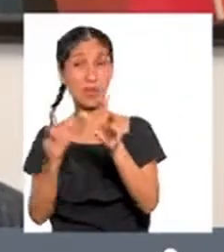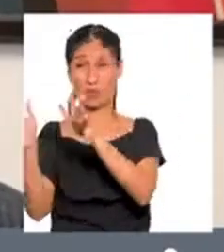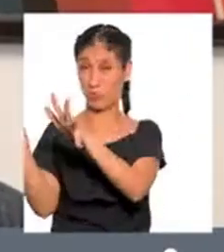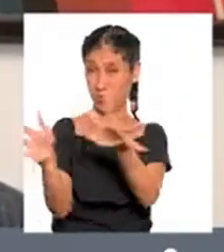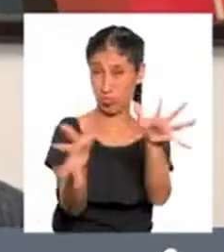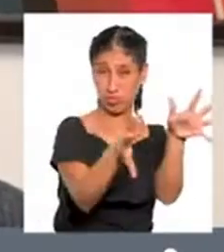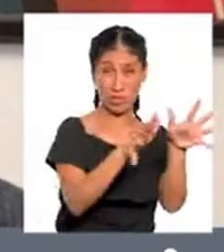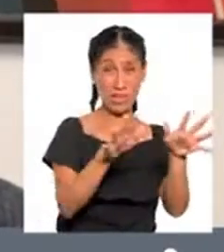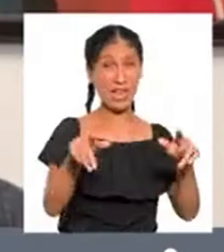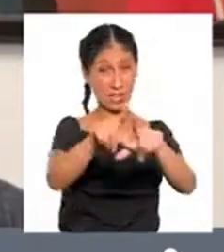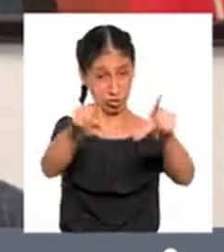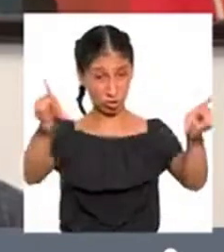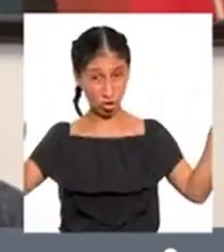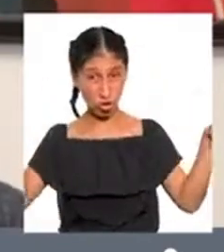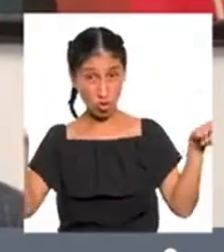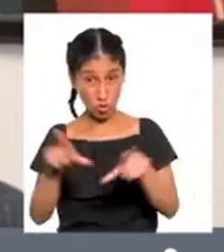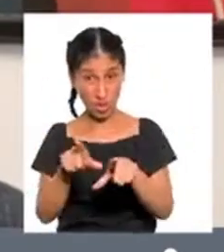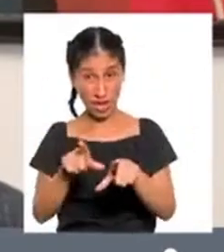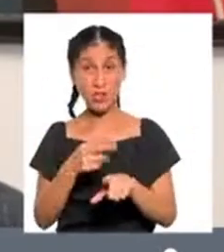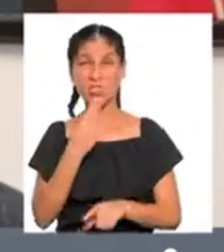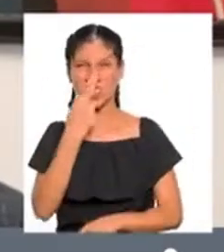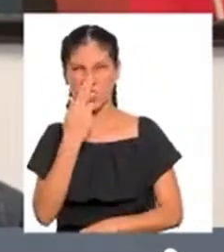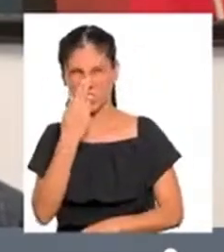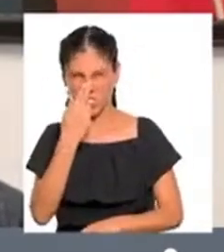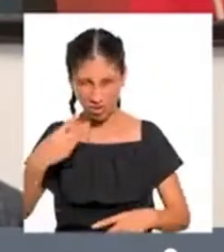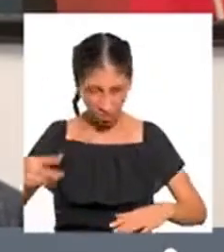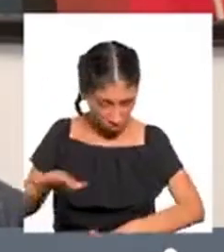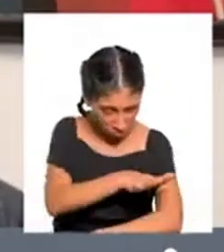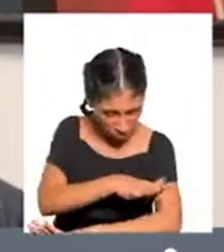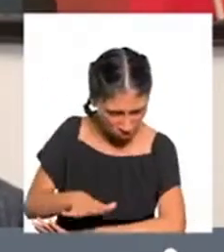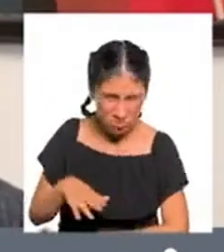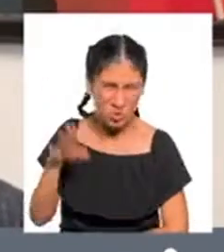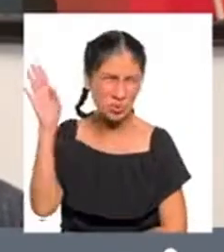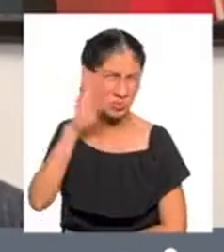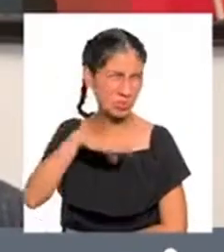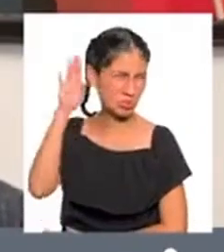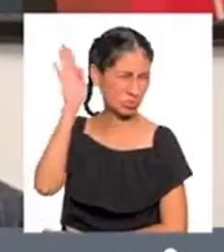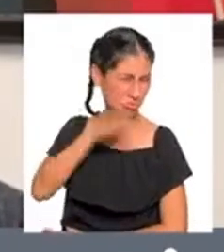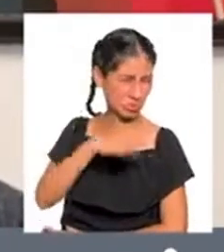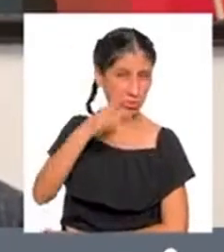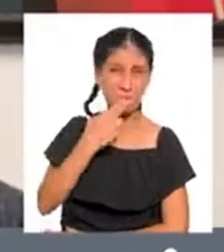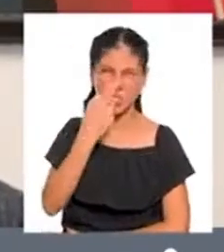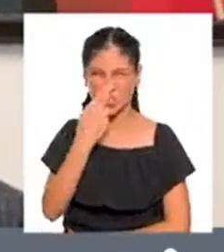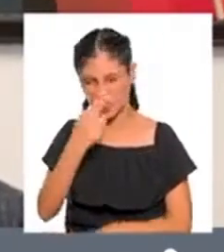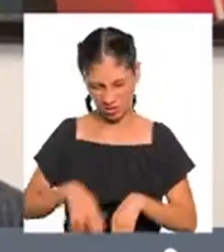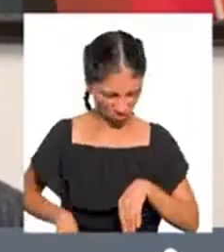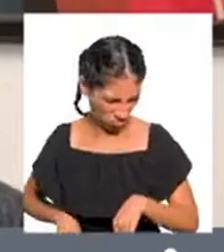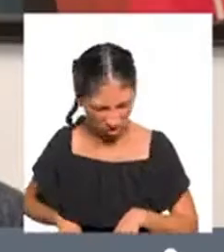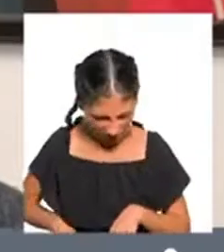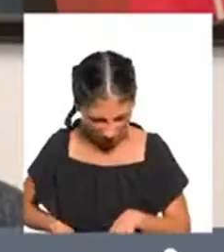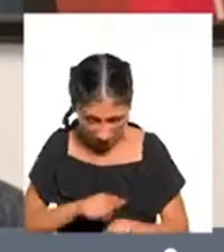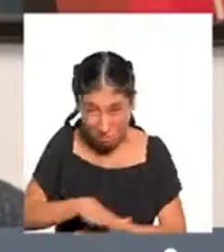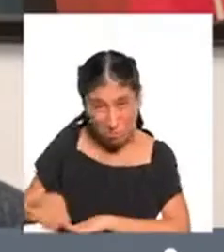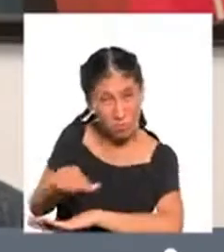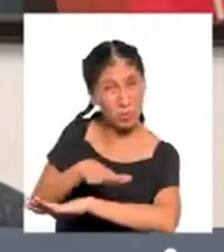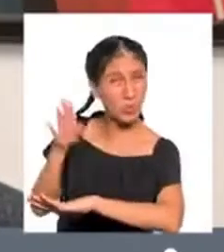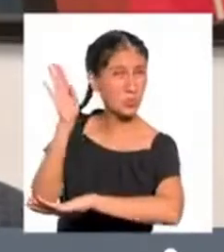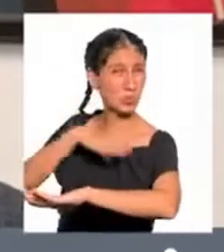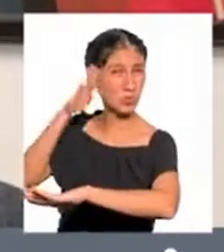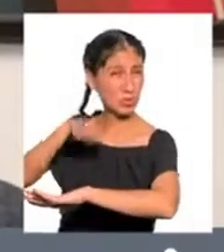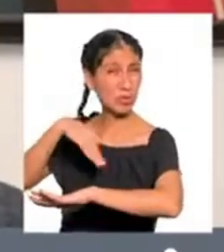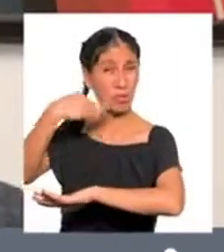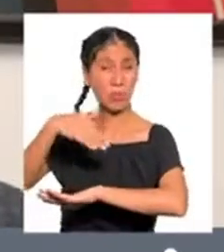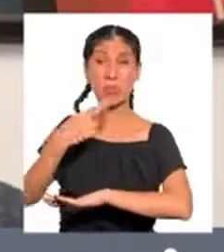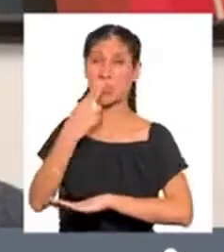en los criaderos de cerdos o pollos. La mayoría de los virus que nos han atacado en el siglo XXI son producto de